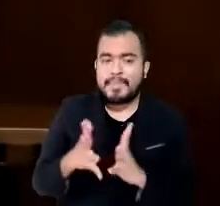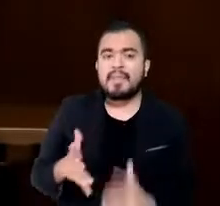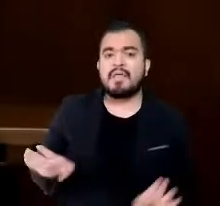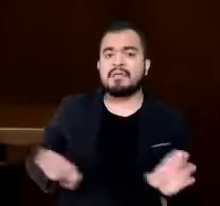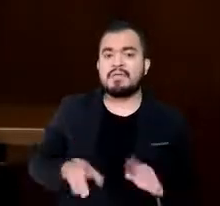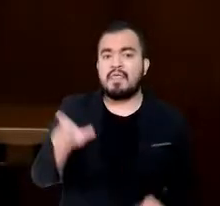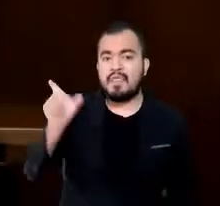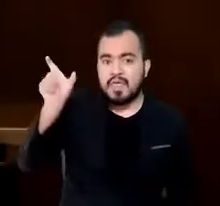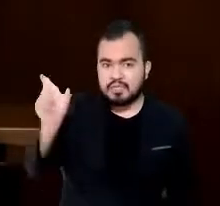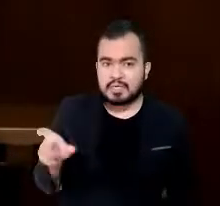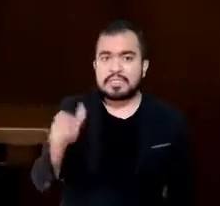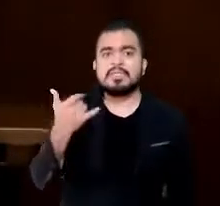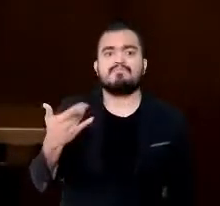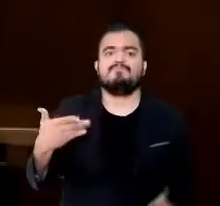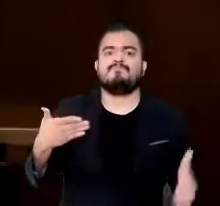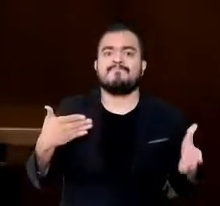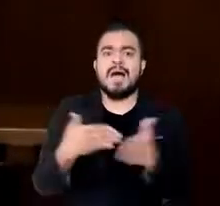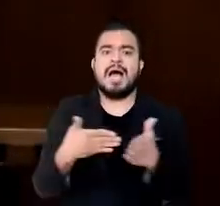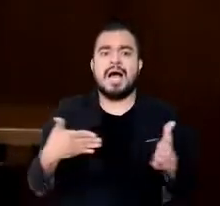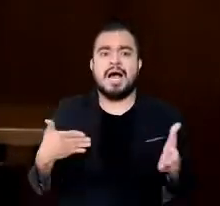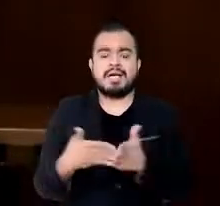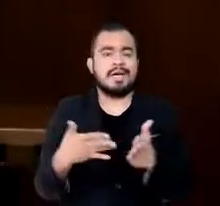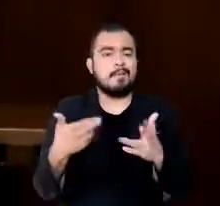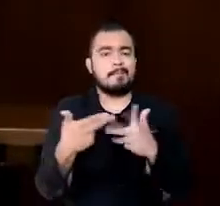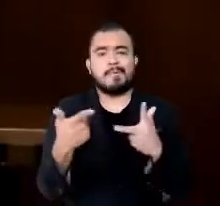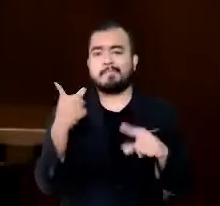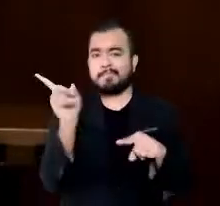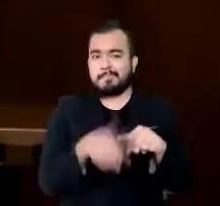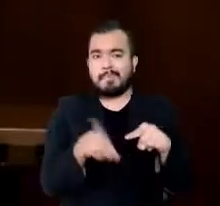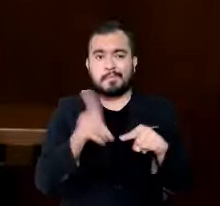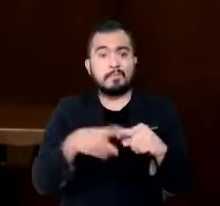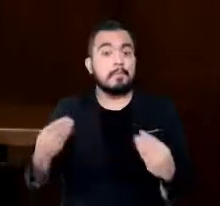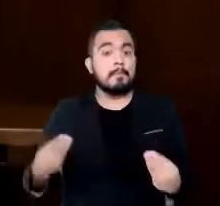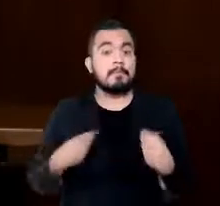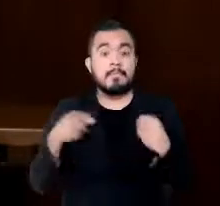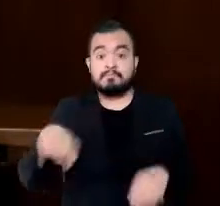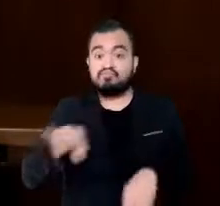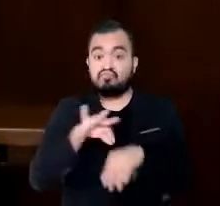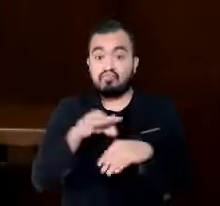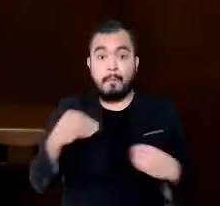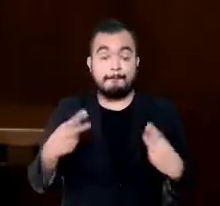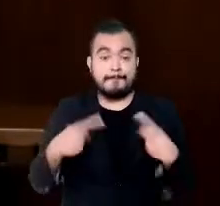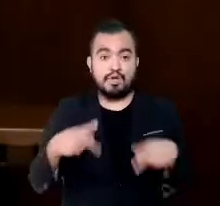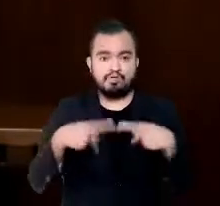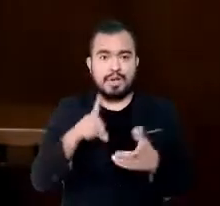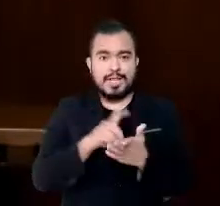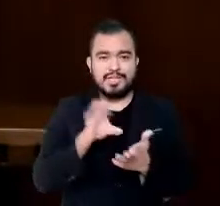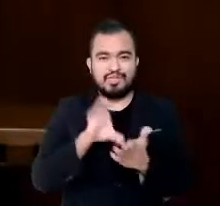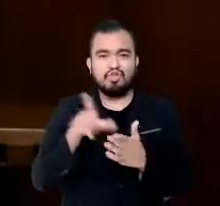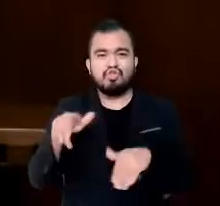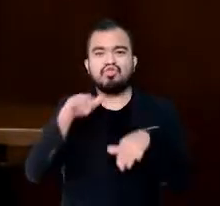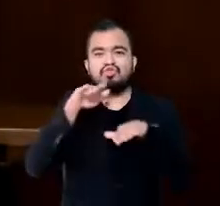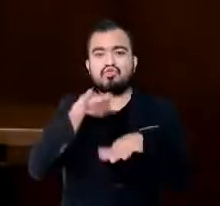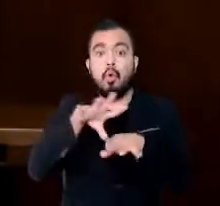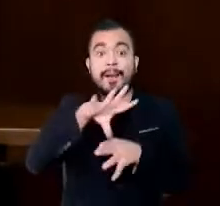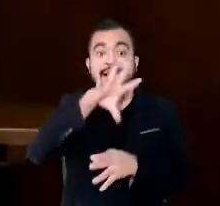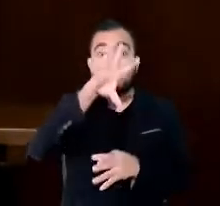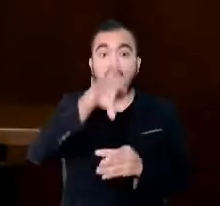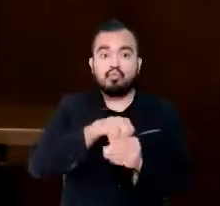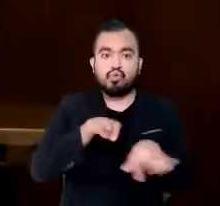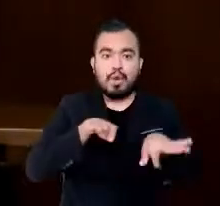las barreras y obstáculos que las personas con discapacidad viven día a día con respecto a su inclusión en el mundo